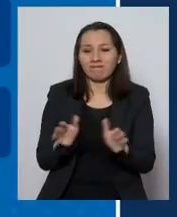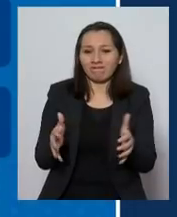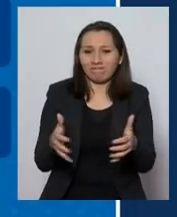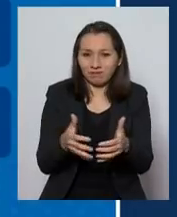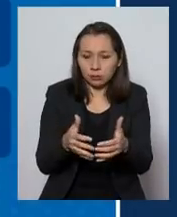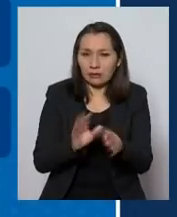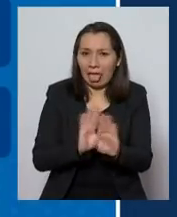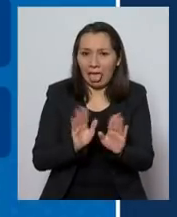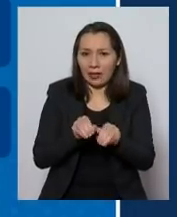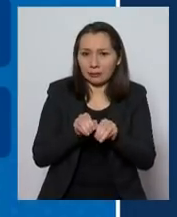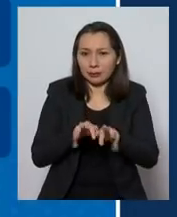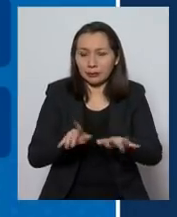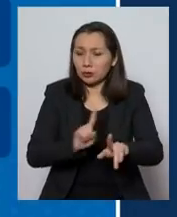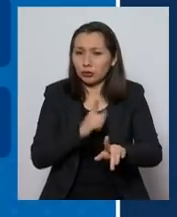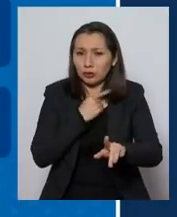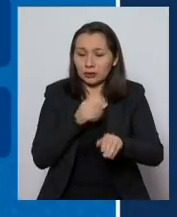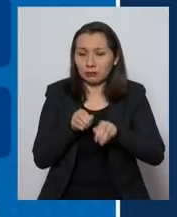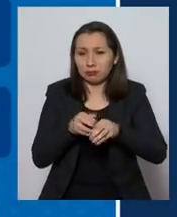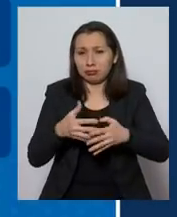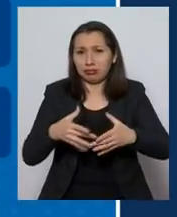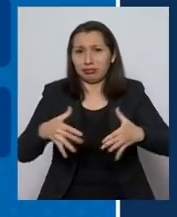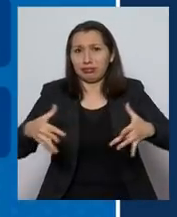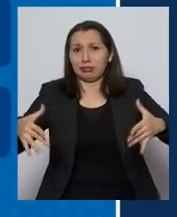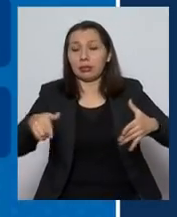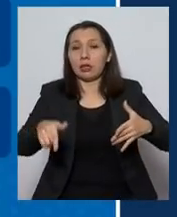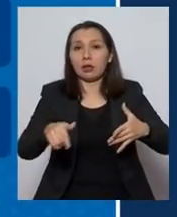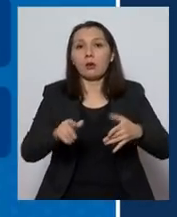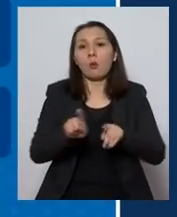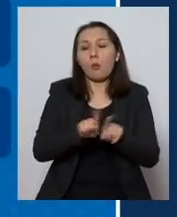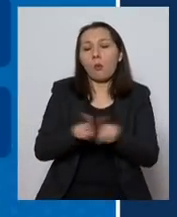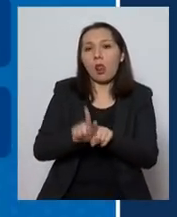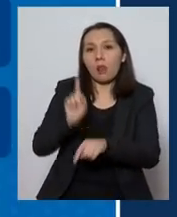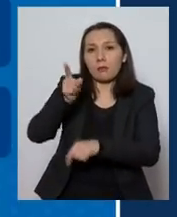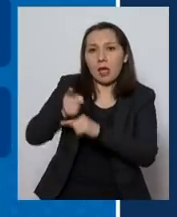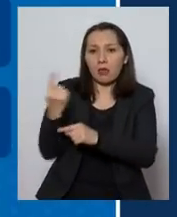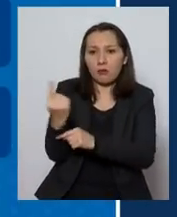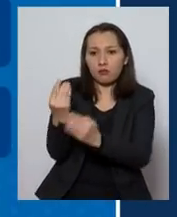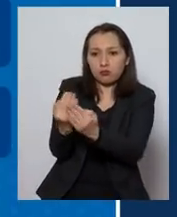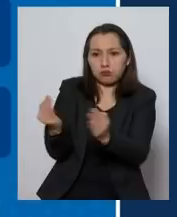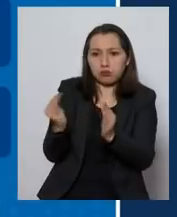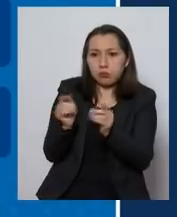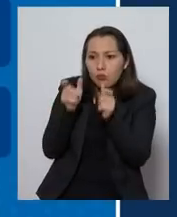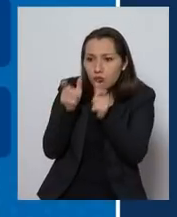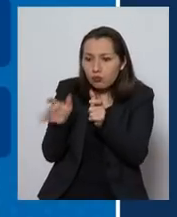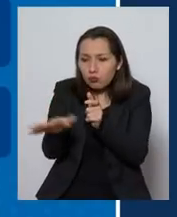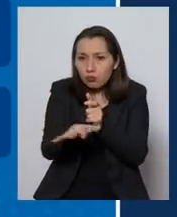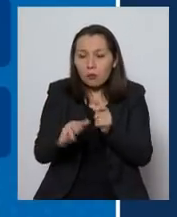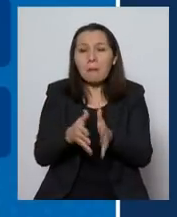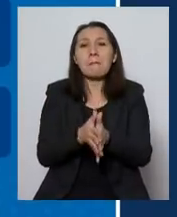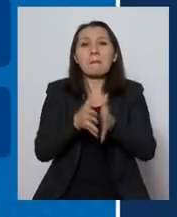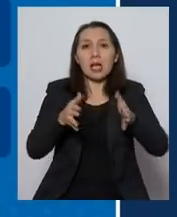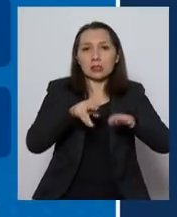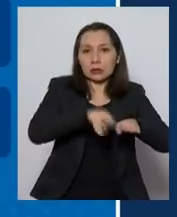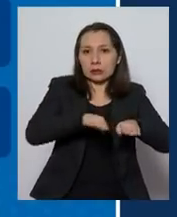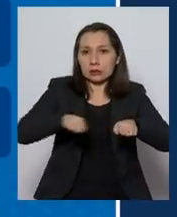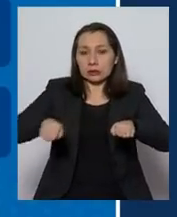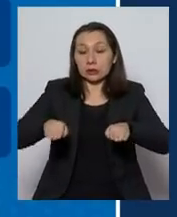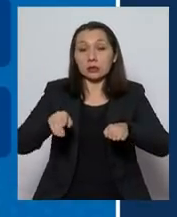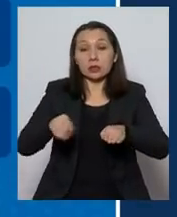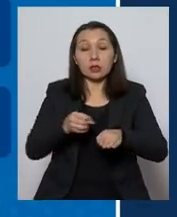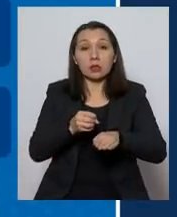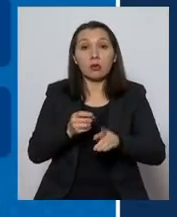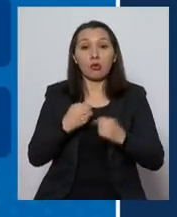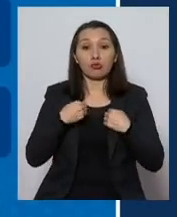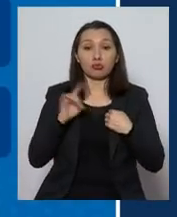conteniendo, para poder ir mitigando, ya sea con aislamiento, con trazabilidad, como con aumento de camas. Y esto no lo